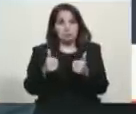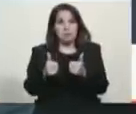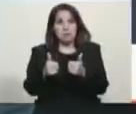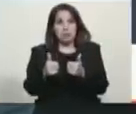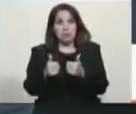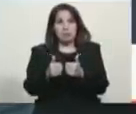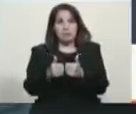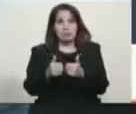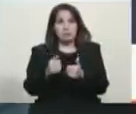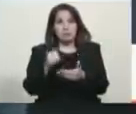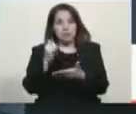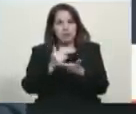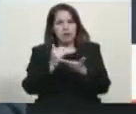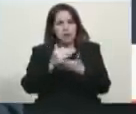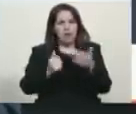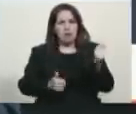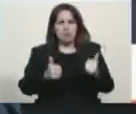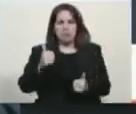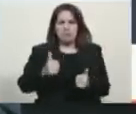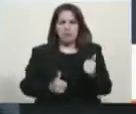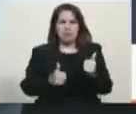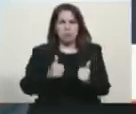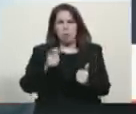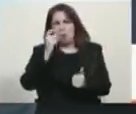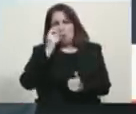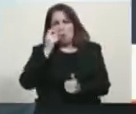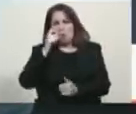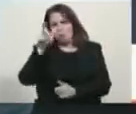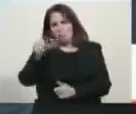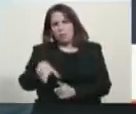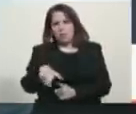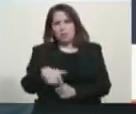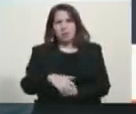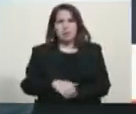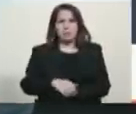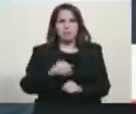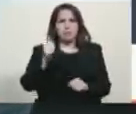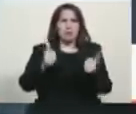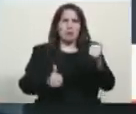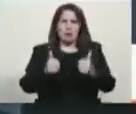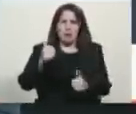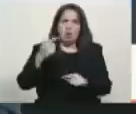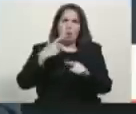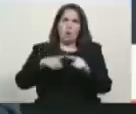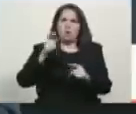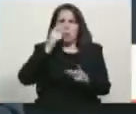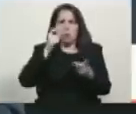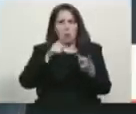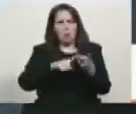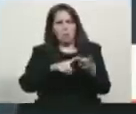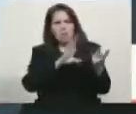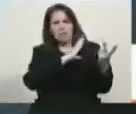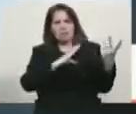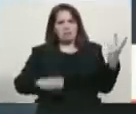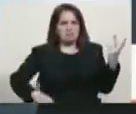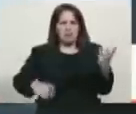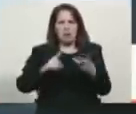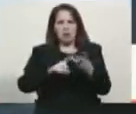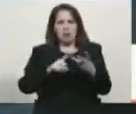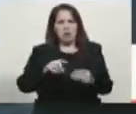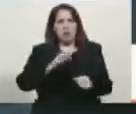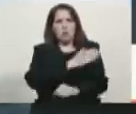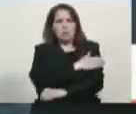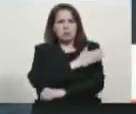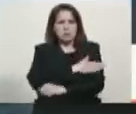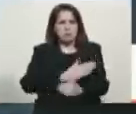Candidato Henry Falcón, líder de la oposición, de un sector opositor. El candidato Javier Bertucci, líder de sectores opositores también,